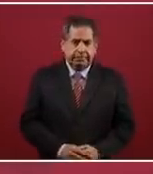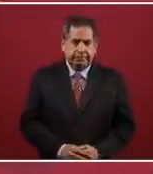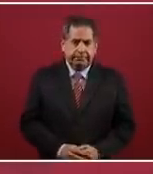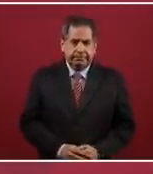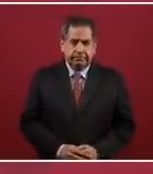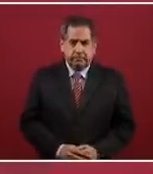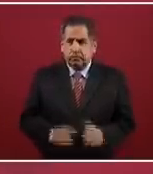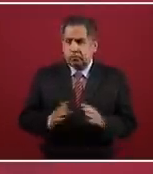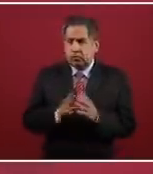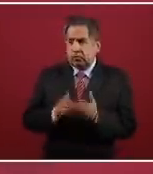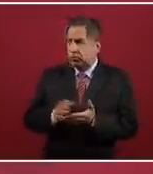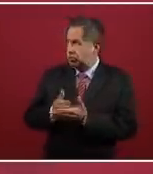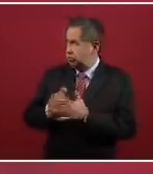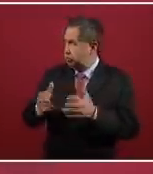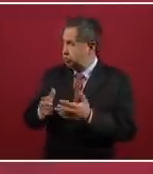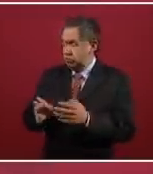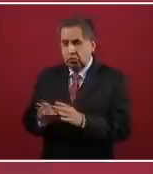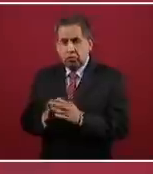¿Con qué elementos?